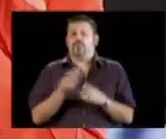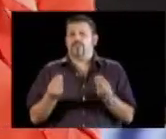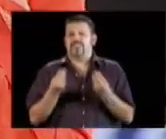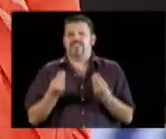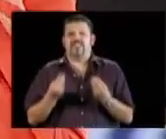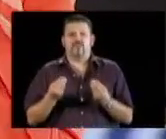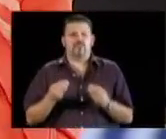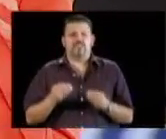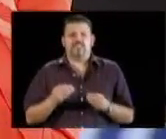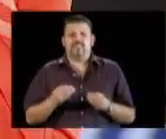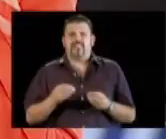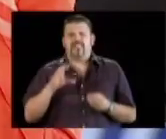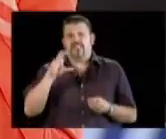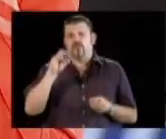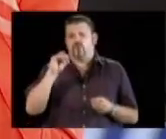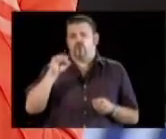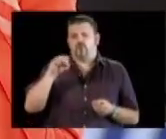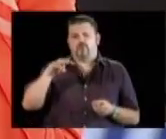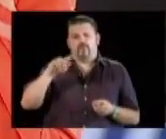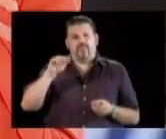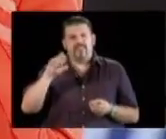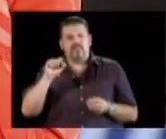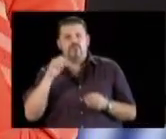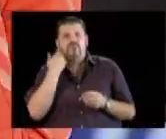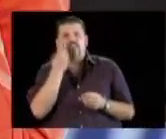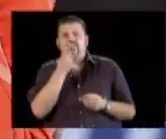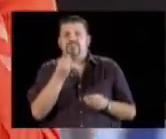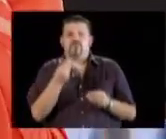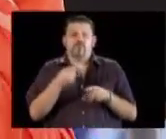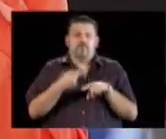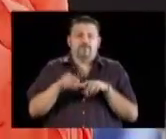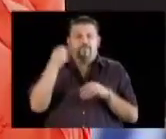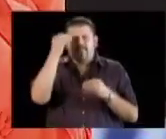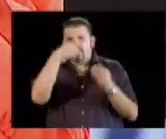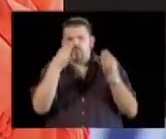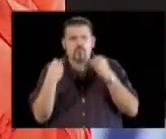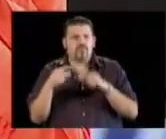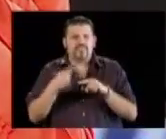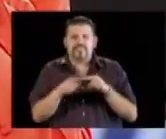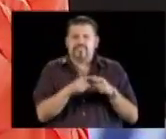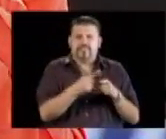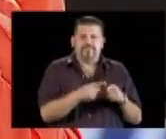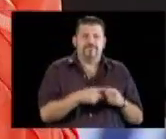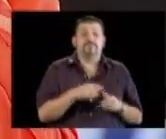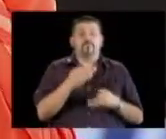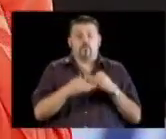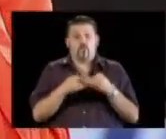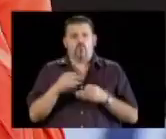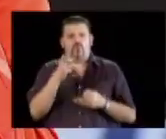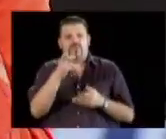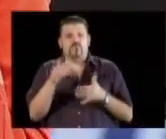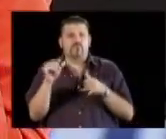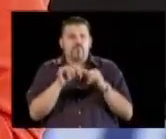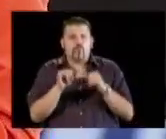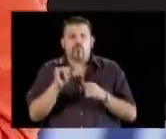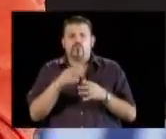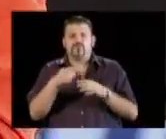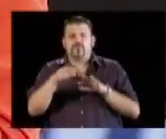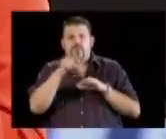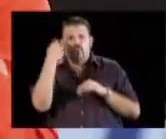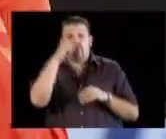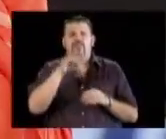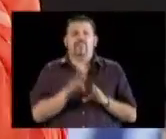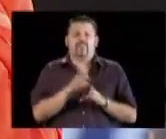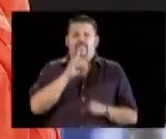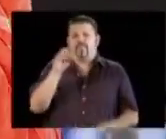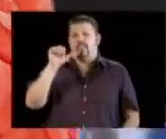de cosmética, de pintura facial, como de los productos de Angelísima, todos y cómo se